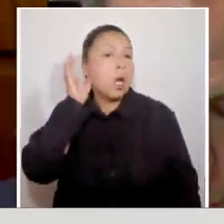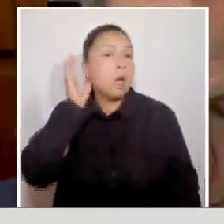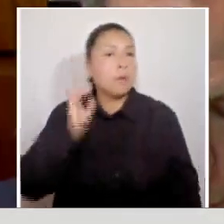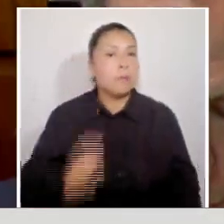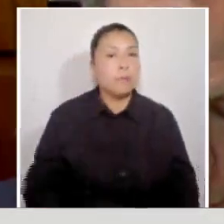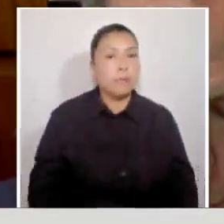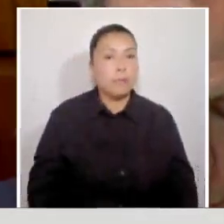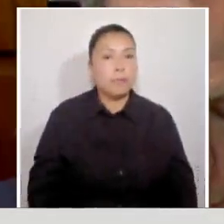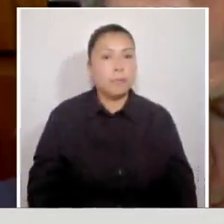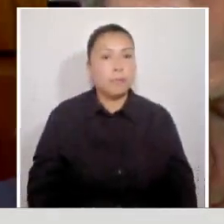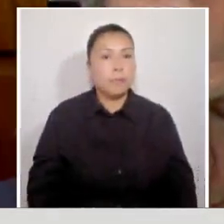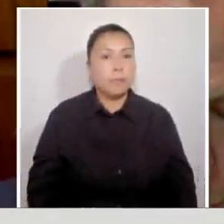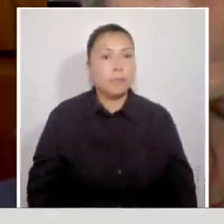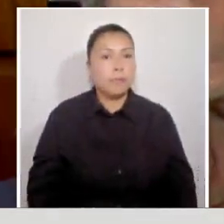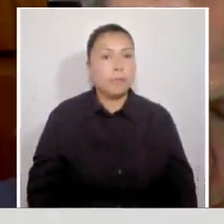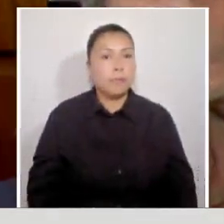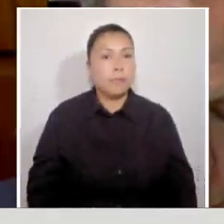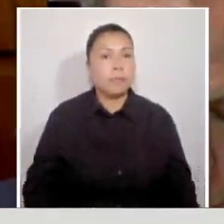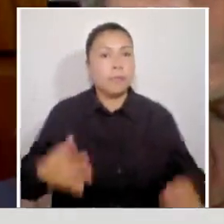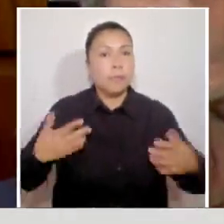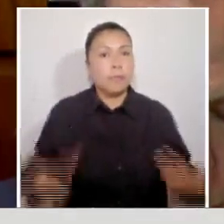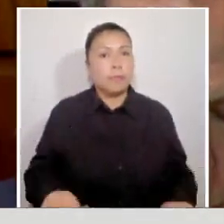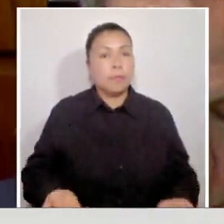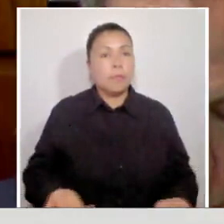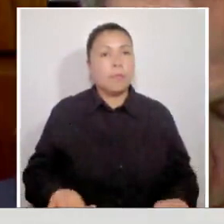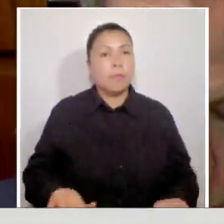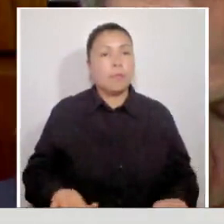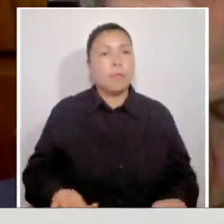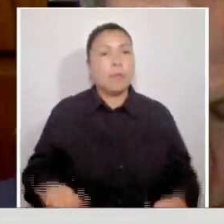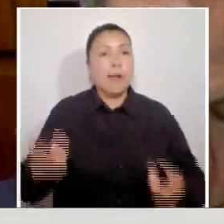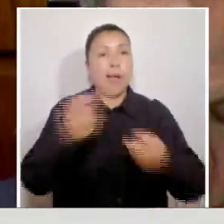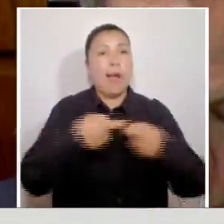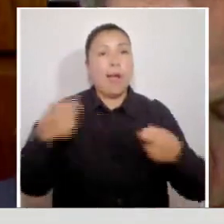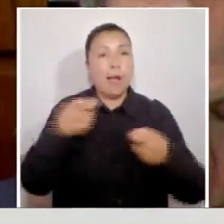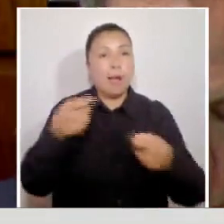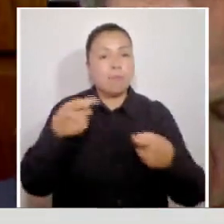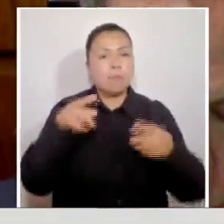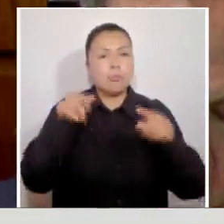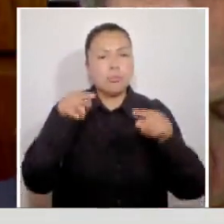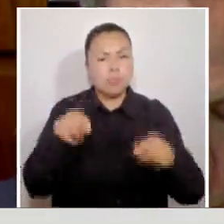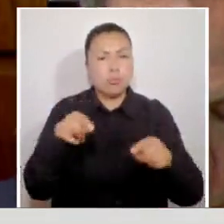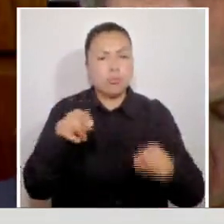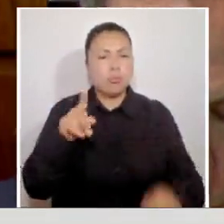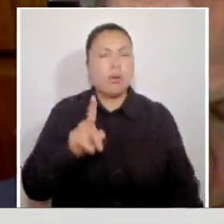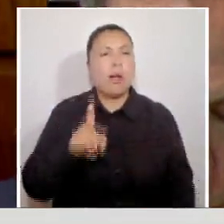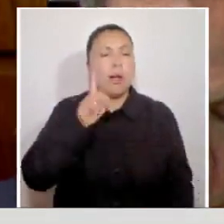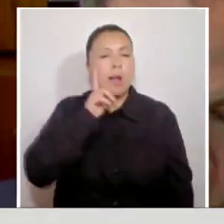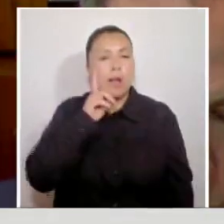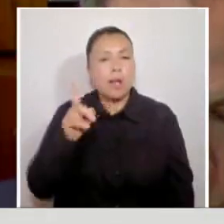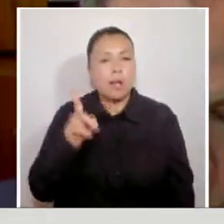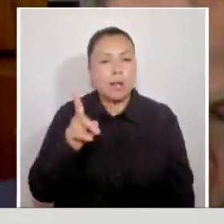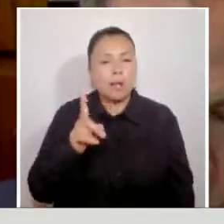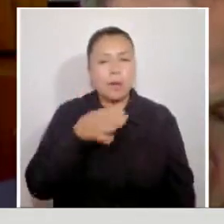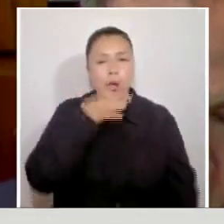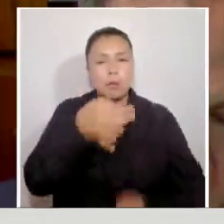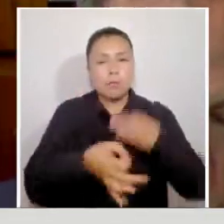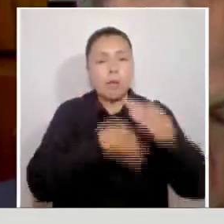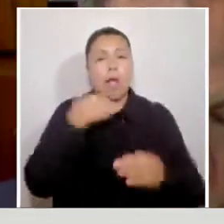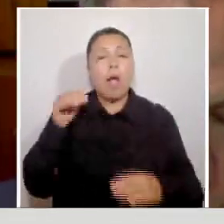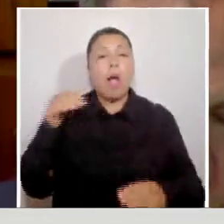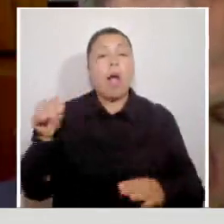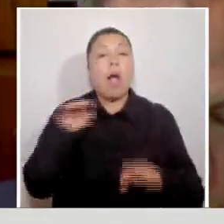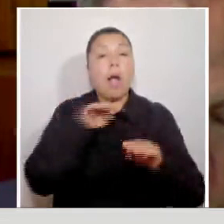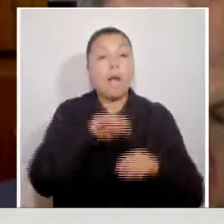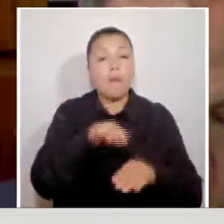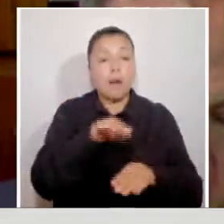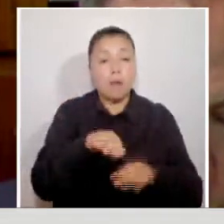y prácticamente amenazaba a quienes osaban argumentar a favor diciendo que